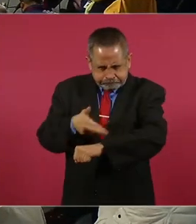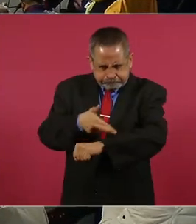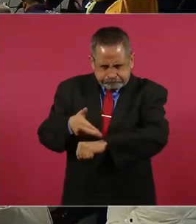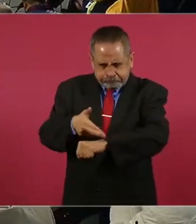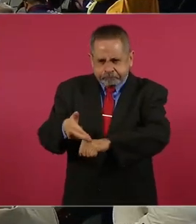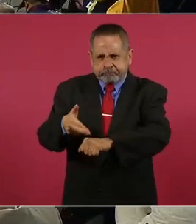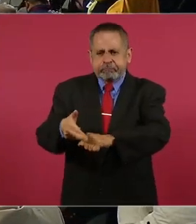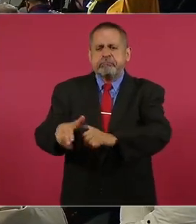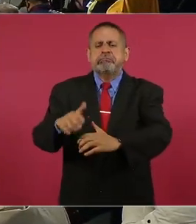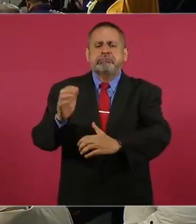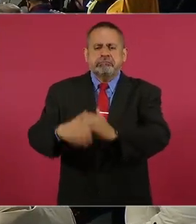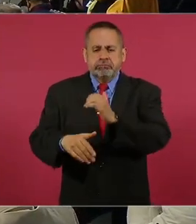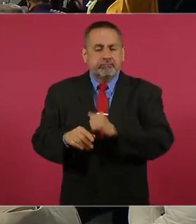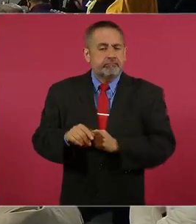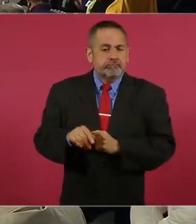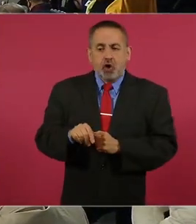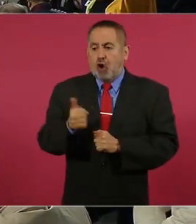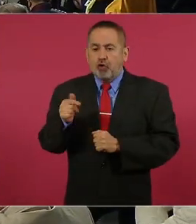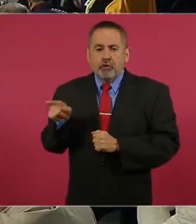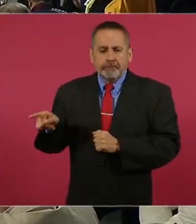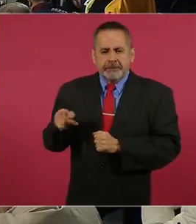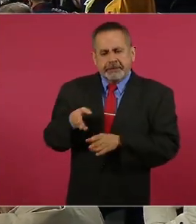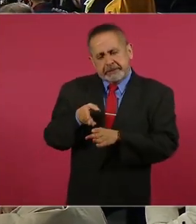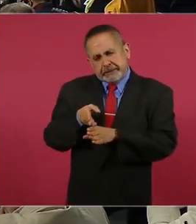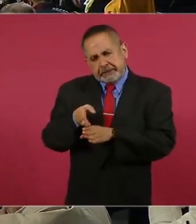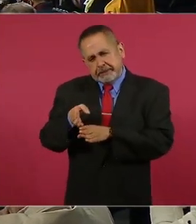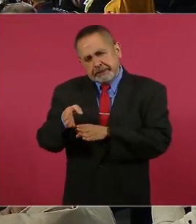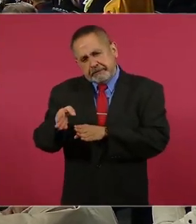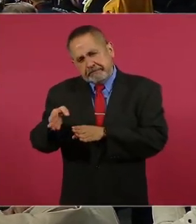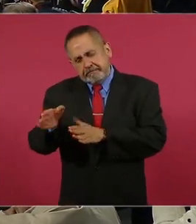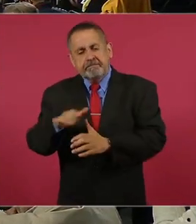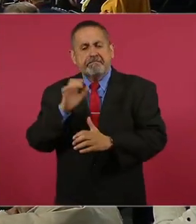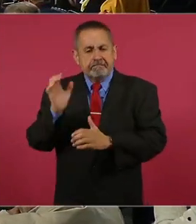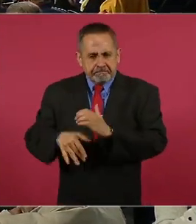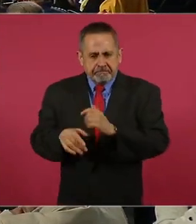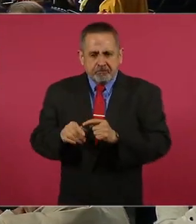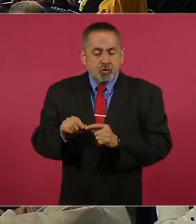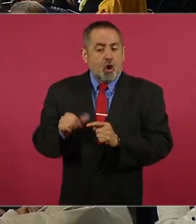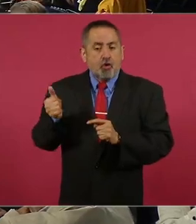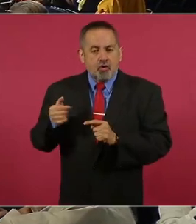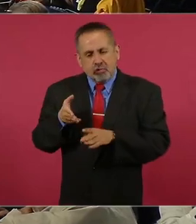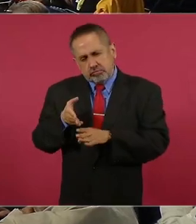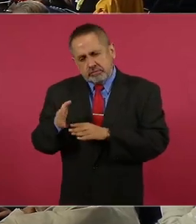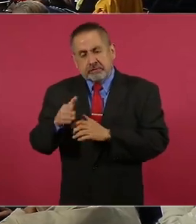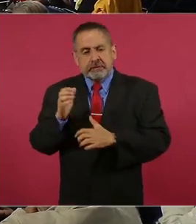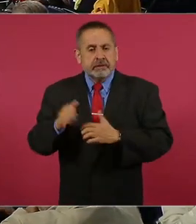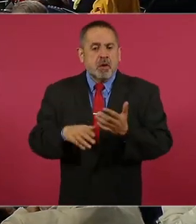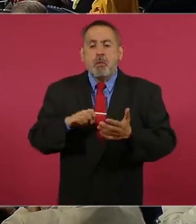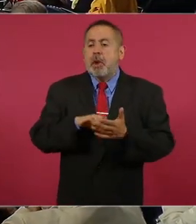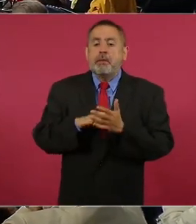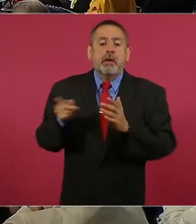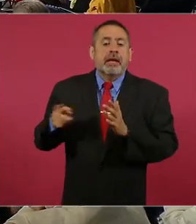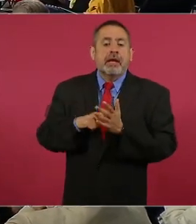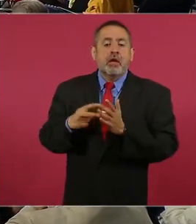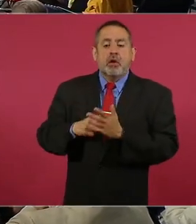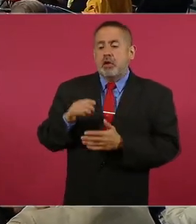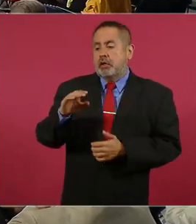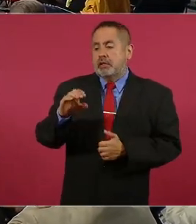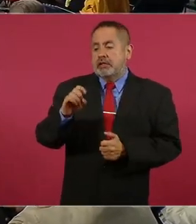desde el principio al fin. Por ejemplo, el ingeniero Cedri